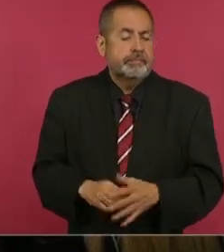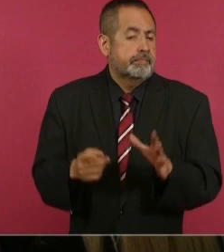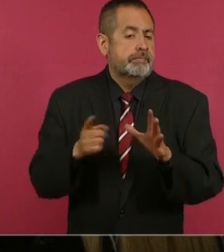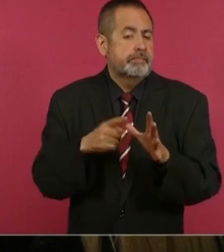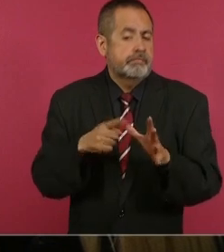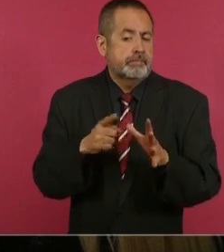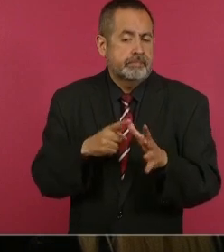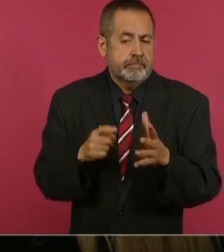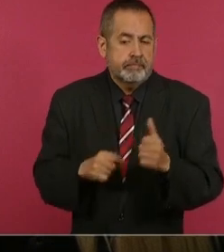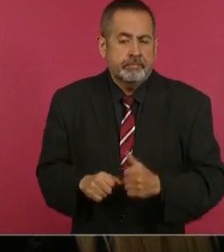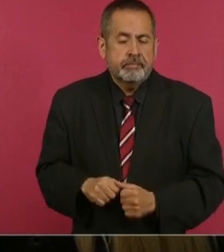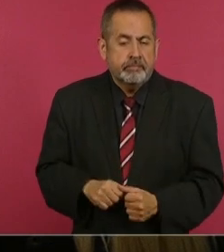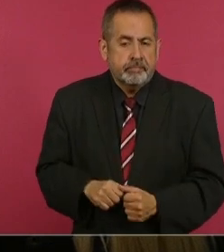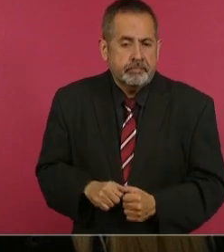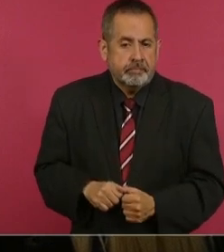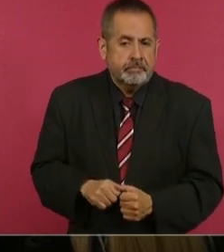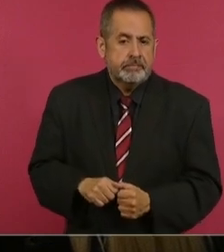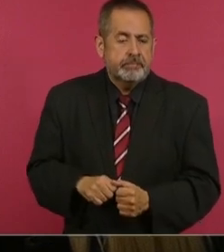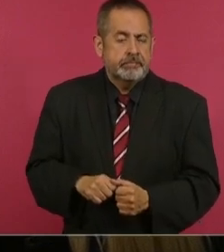5,